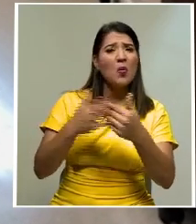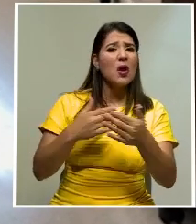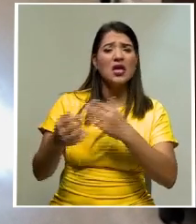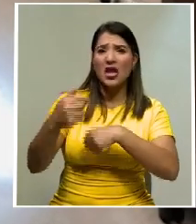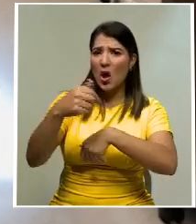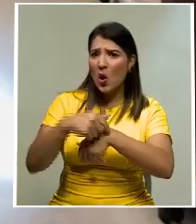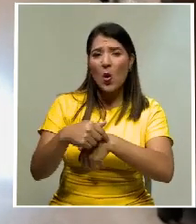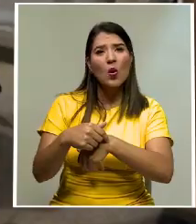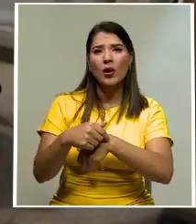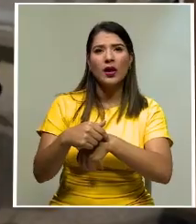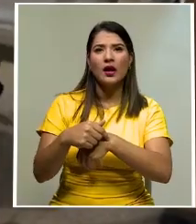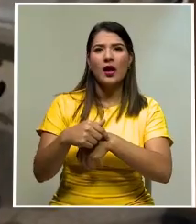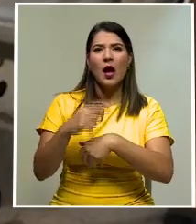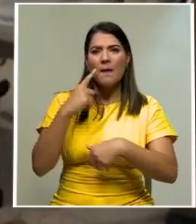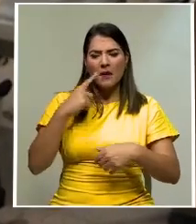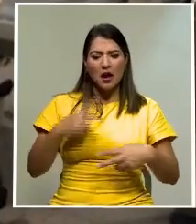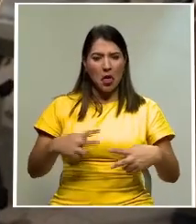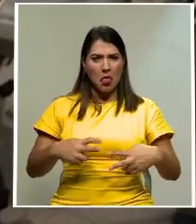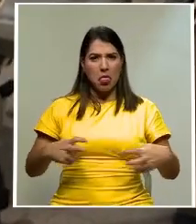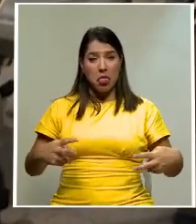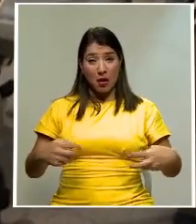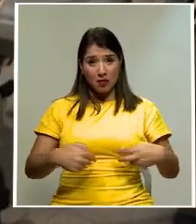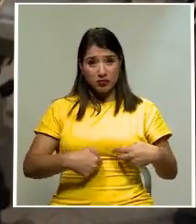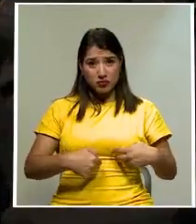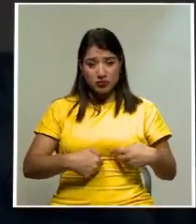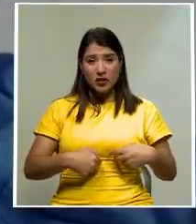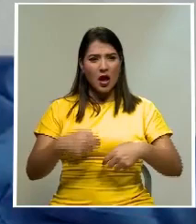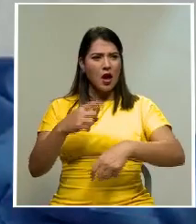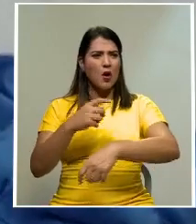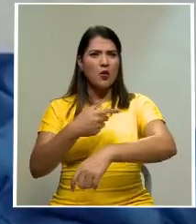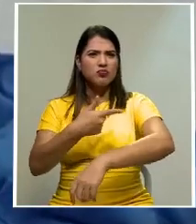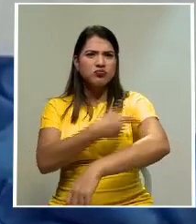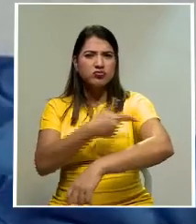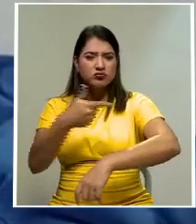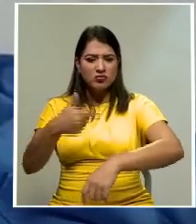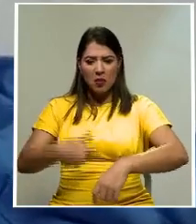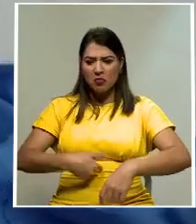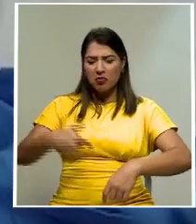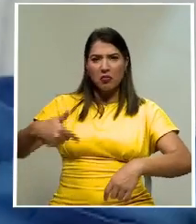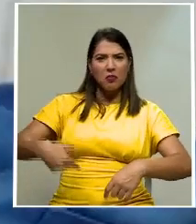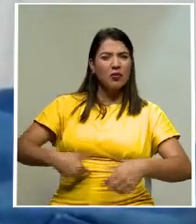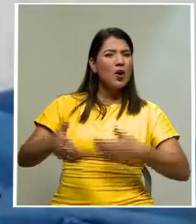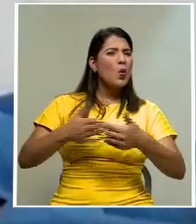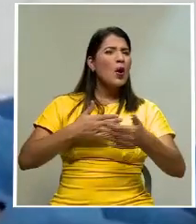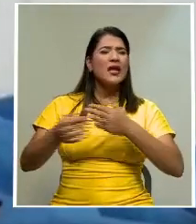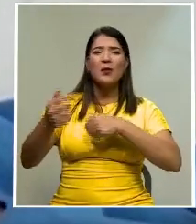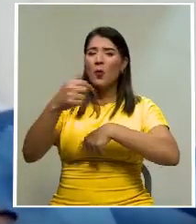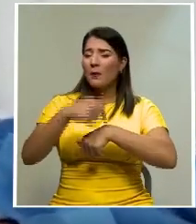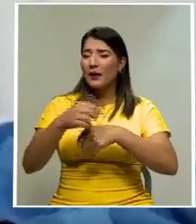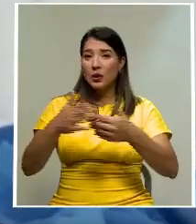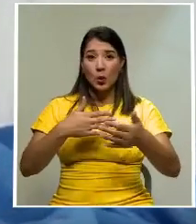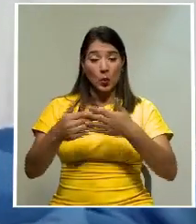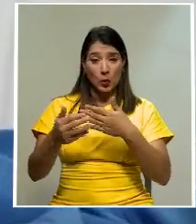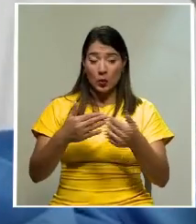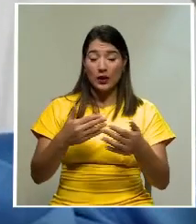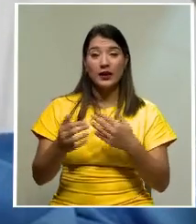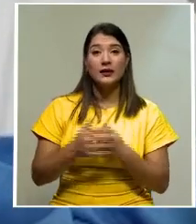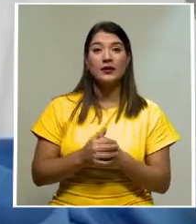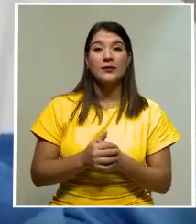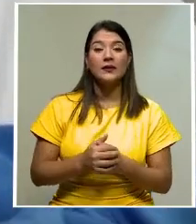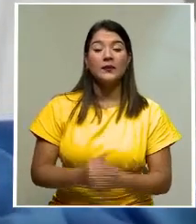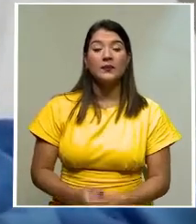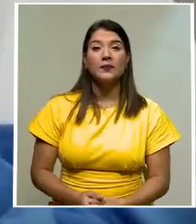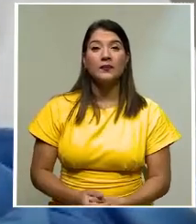hacerle piquetes a uno en el estómago, en los brazos, a meterle